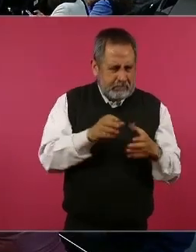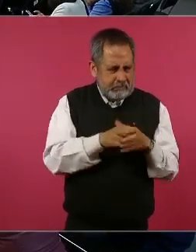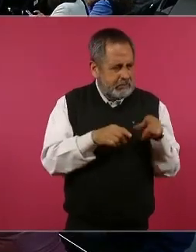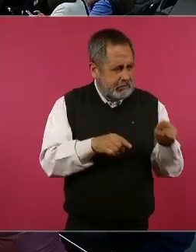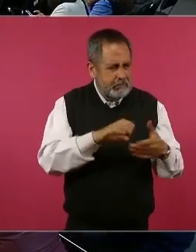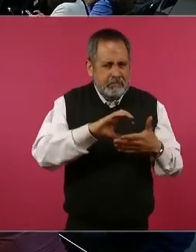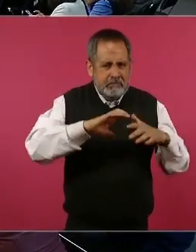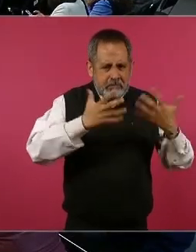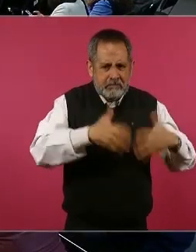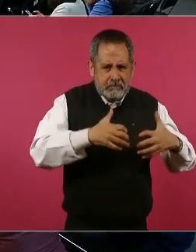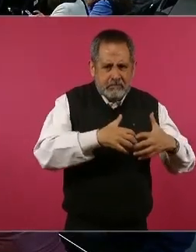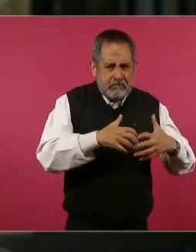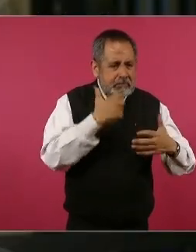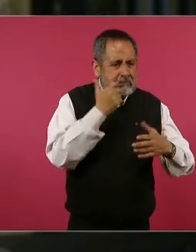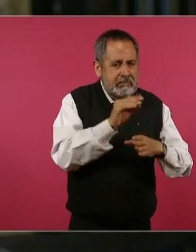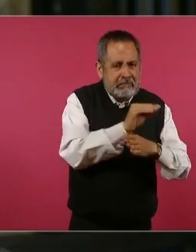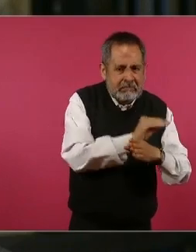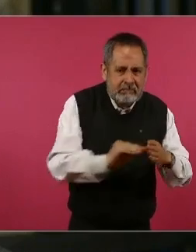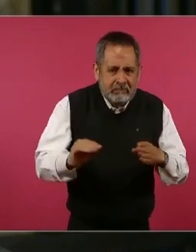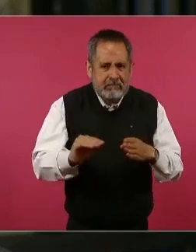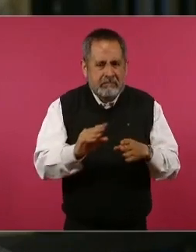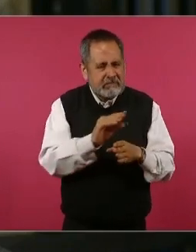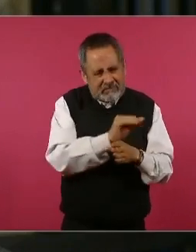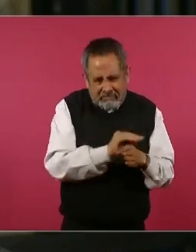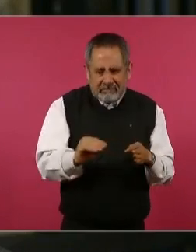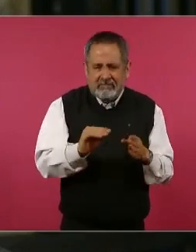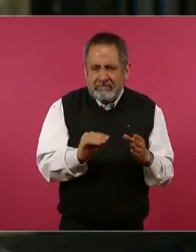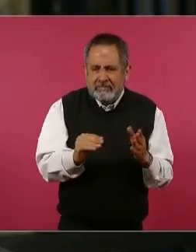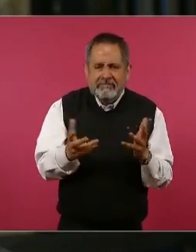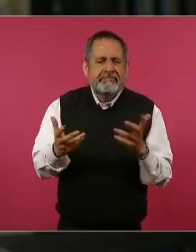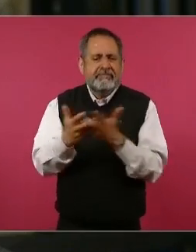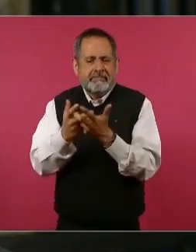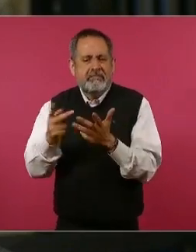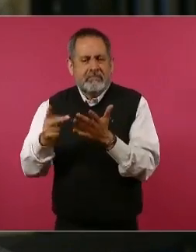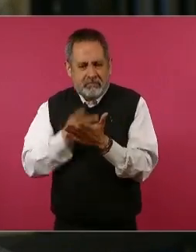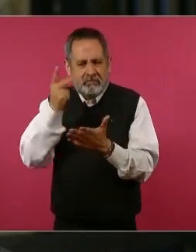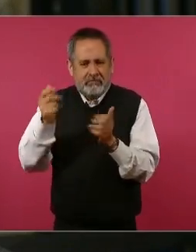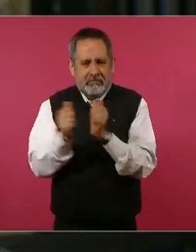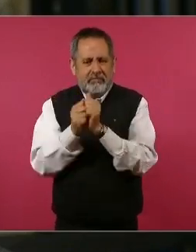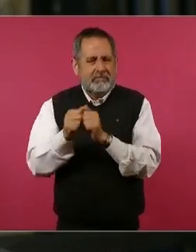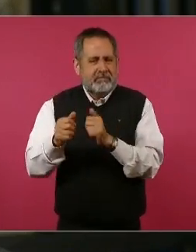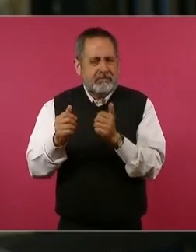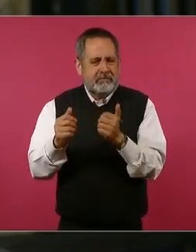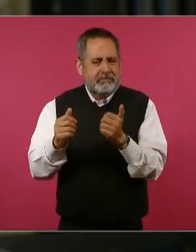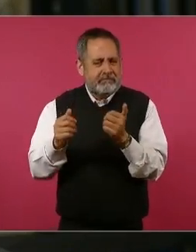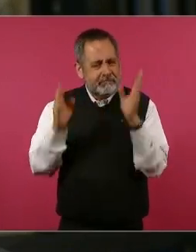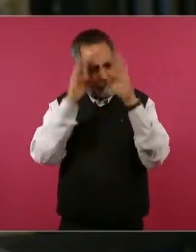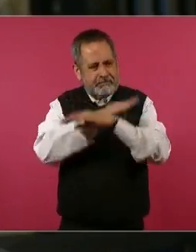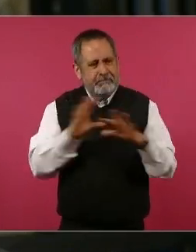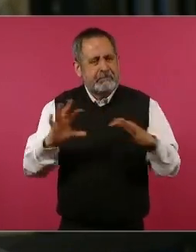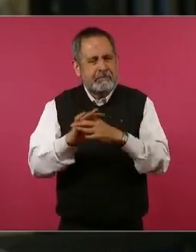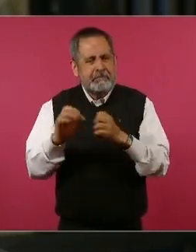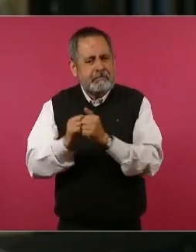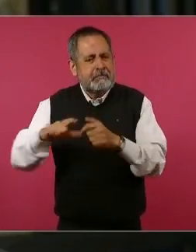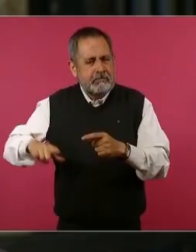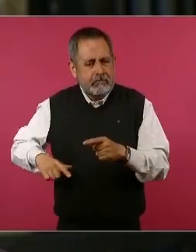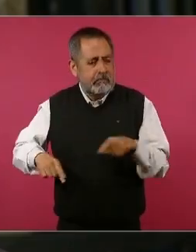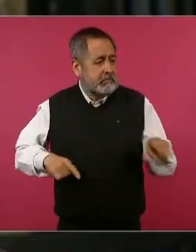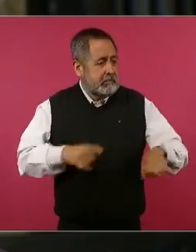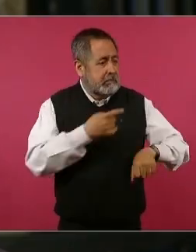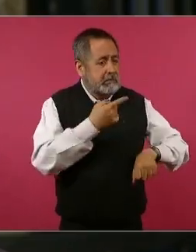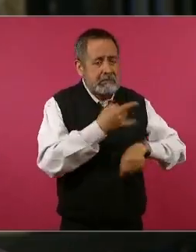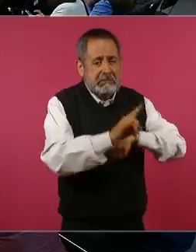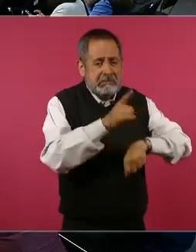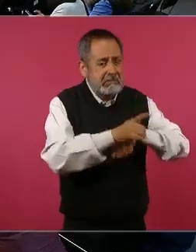que se quieren colar ahorita aquí a pues estas empresas que han tenido un mal